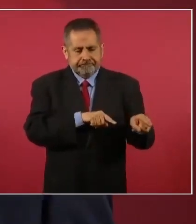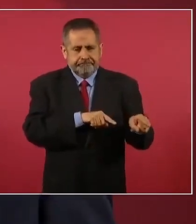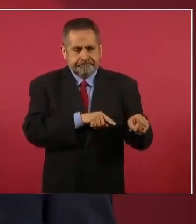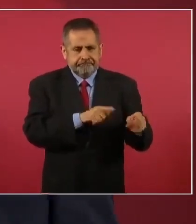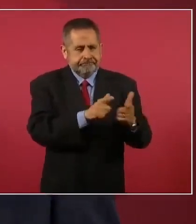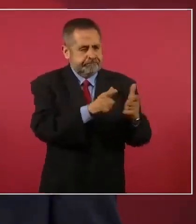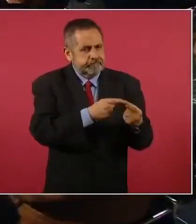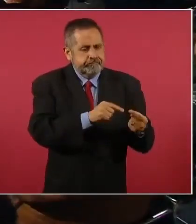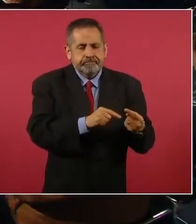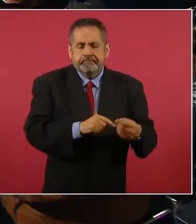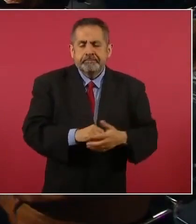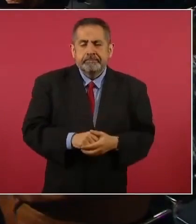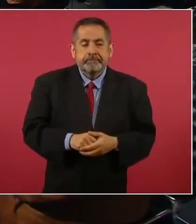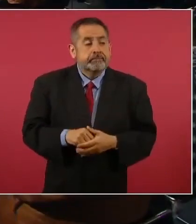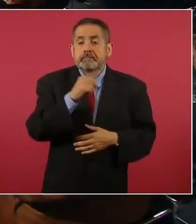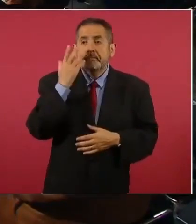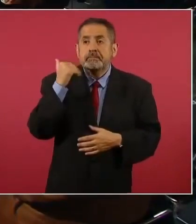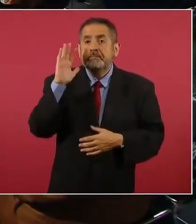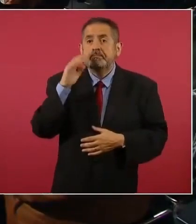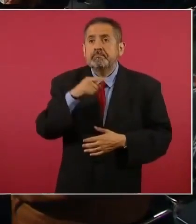al conservadurismo. Él fue